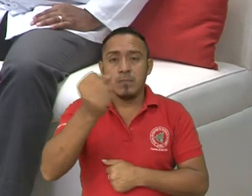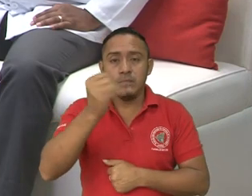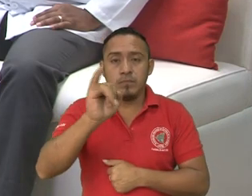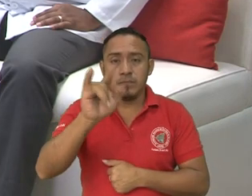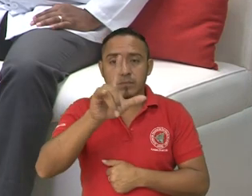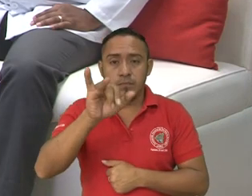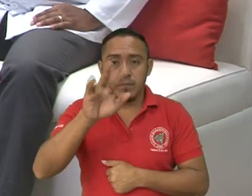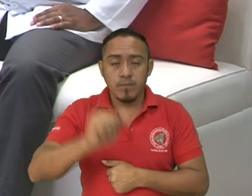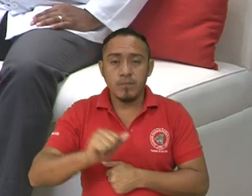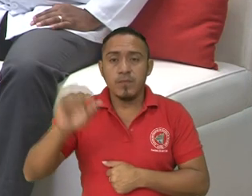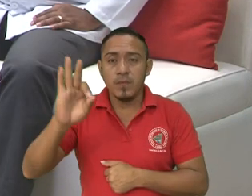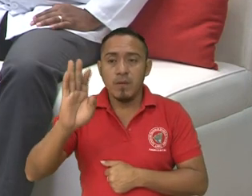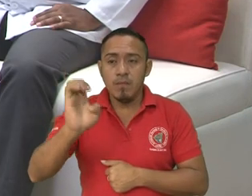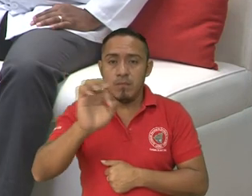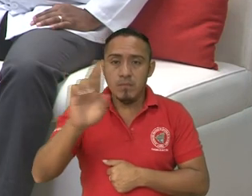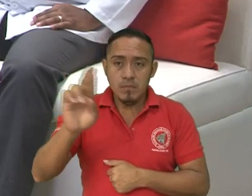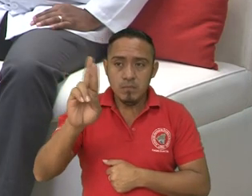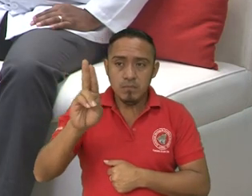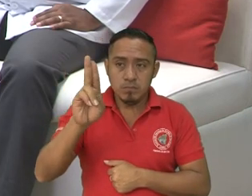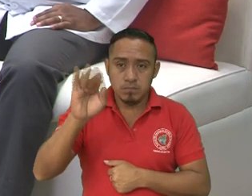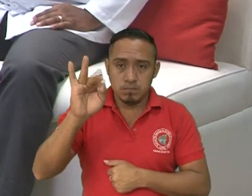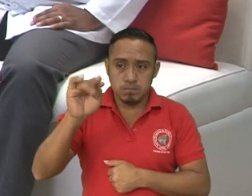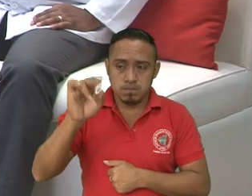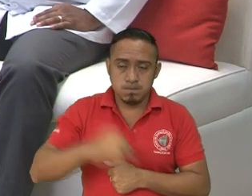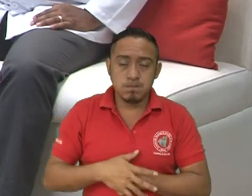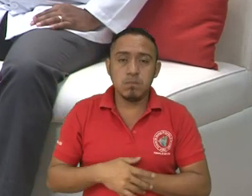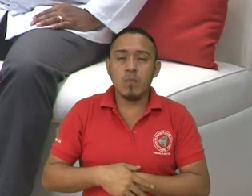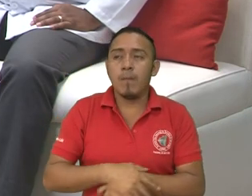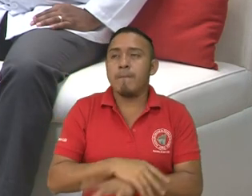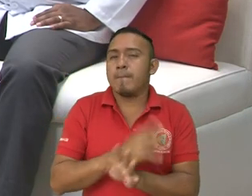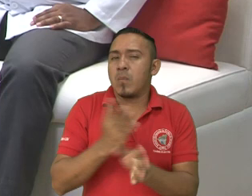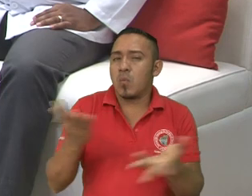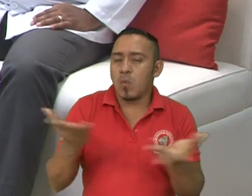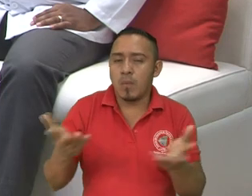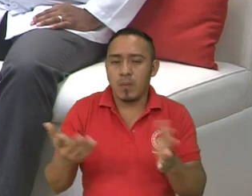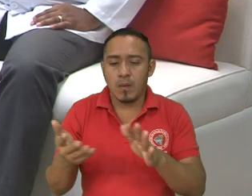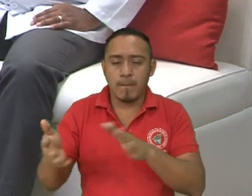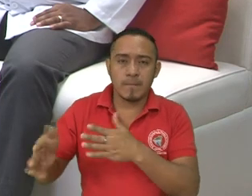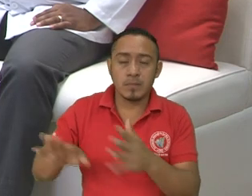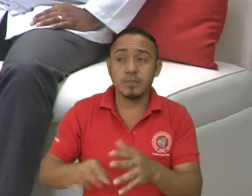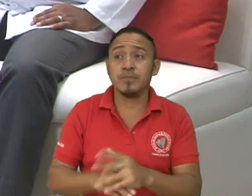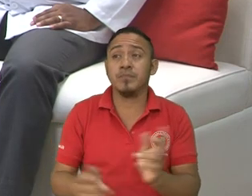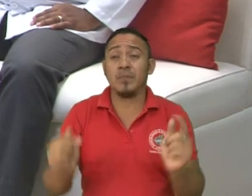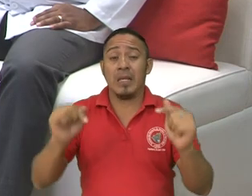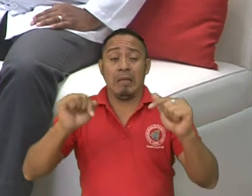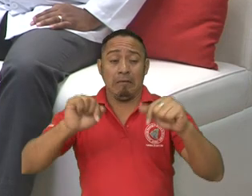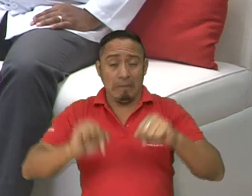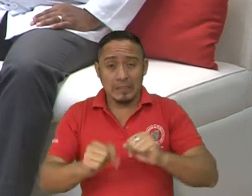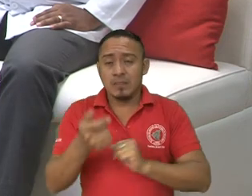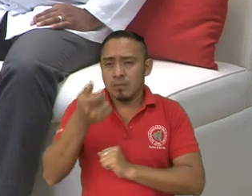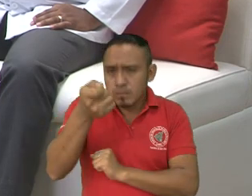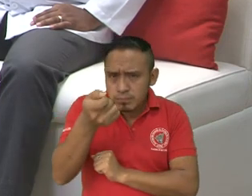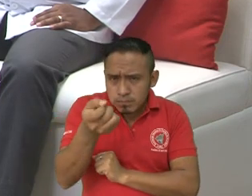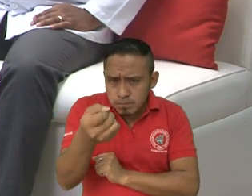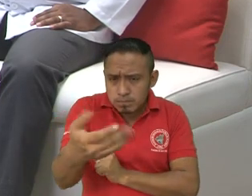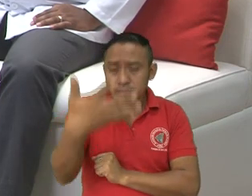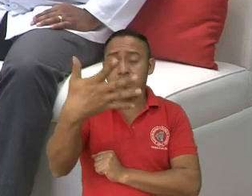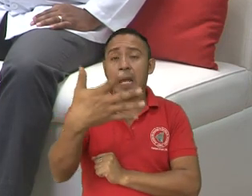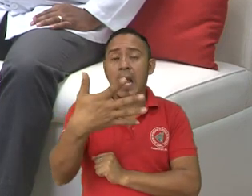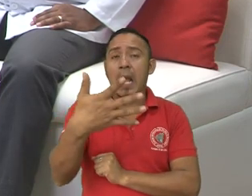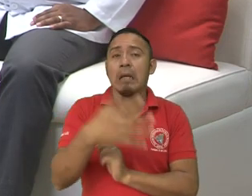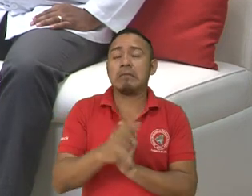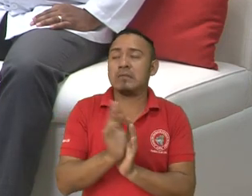muerte súbita, causas y prevención. Hay personas que nos sintonizan hasta este momento, doctor. Hagamos